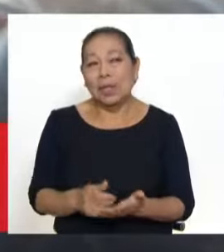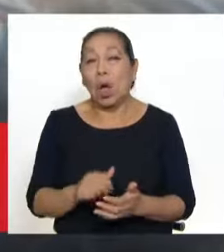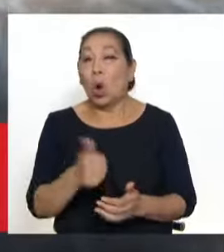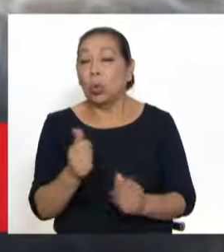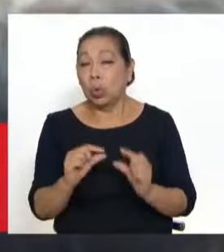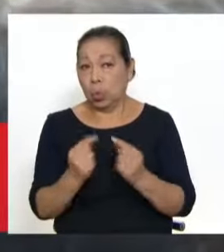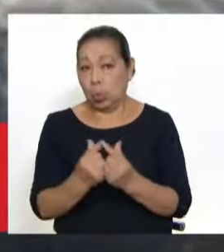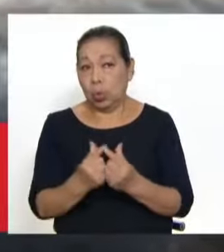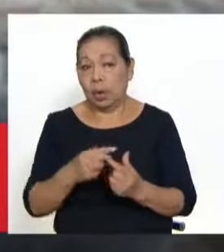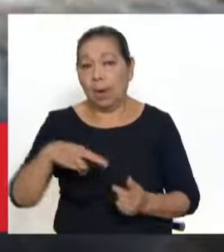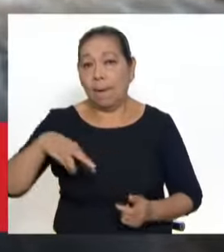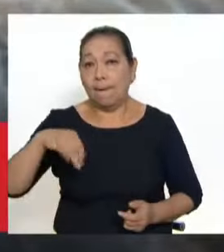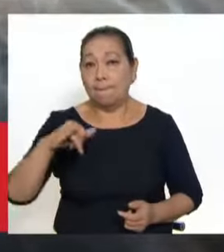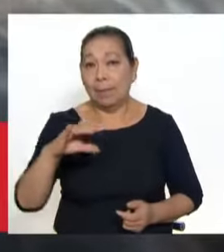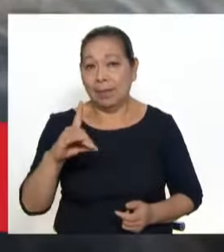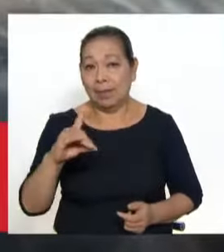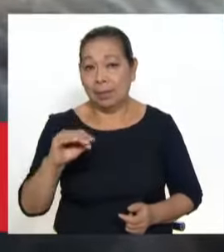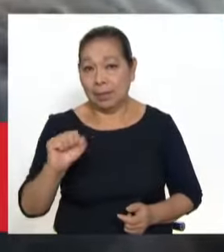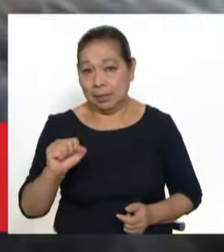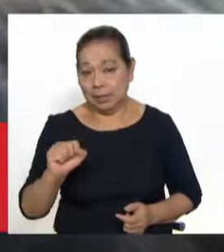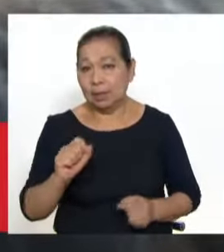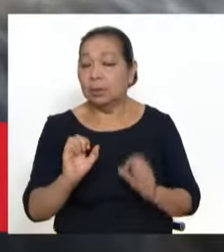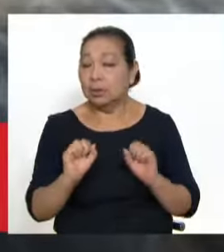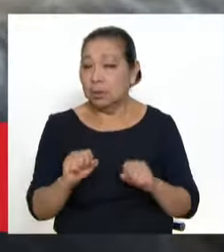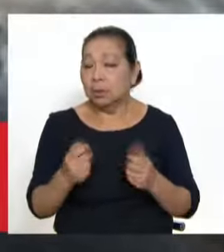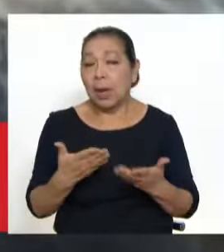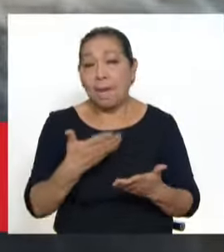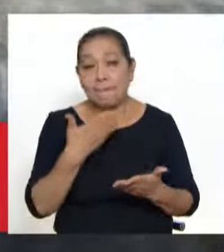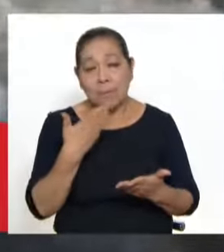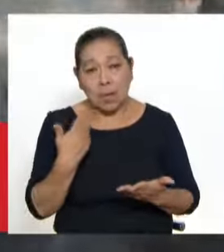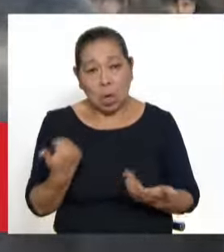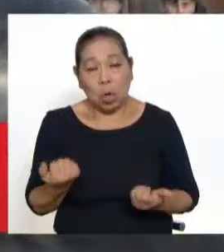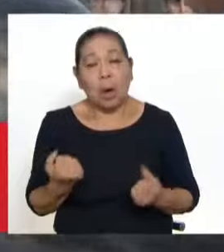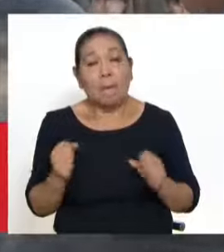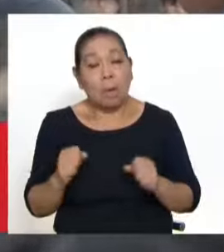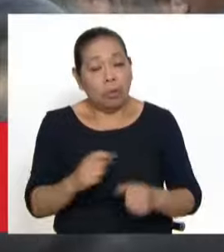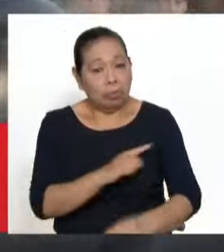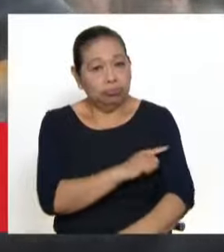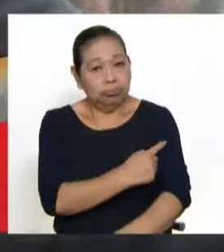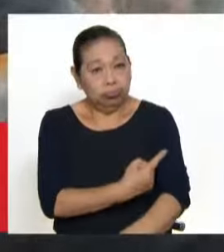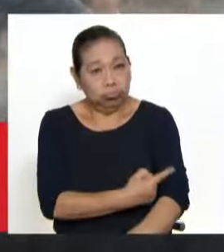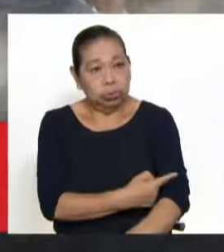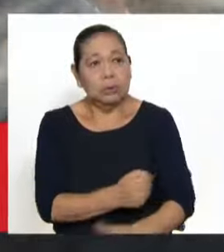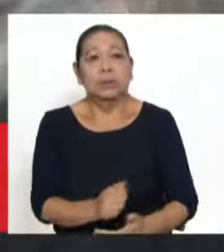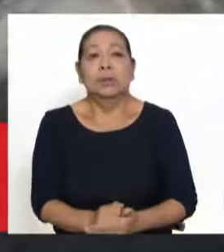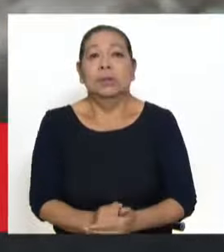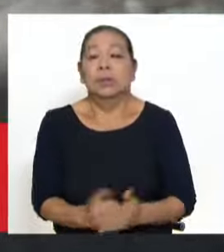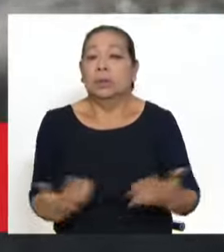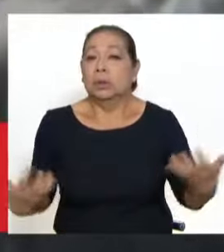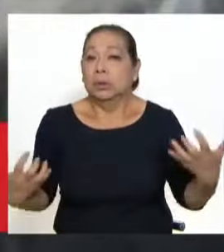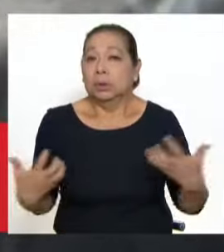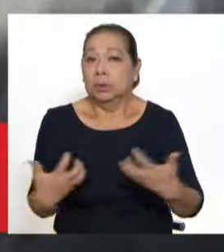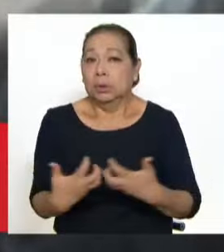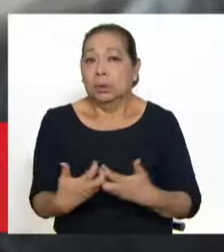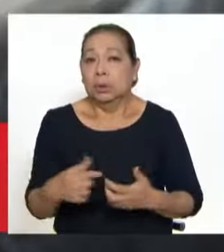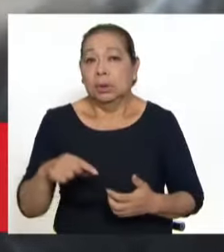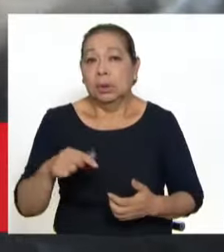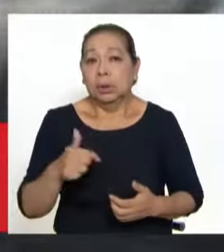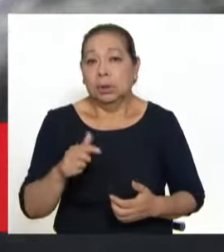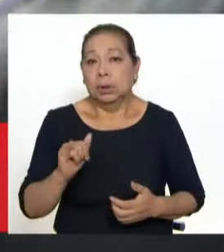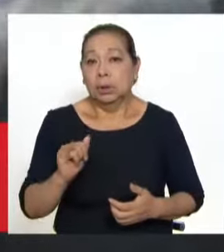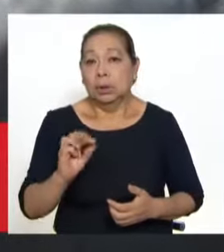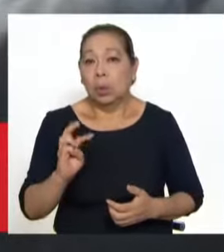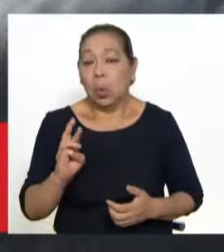otro sector del MIDIS. Nosotros estamos en la mejor disposición para fortalecer la articulación con Cali Warma. De